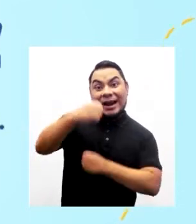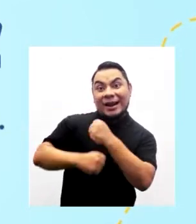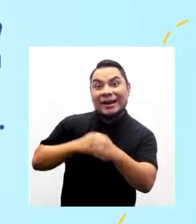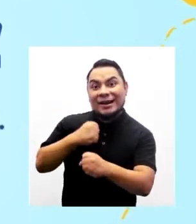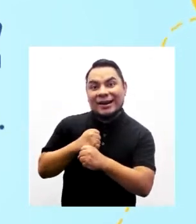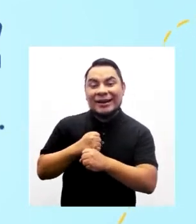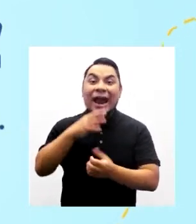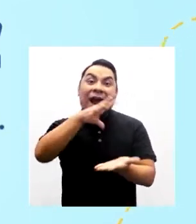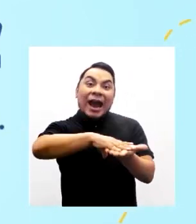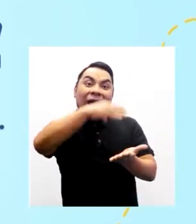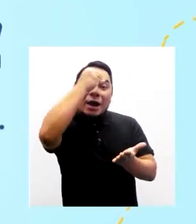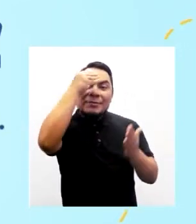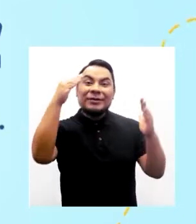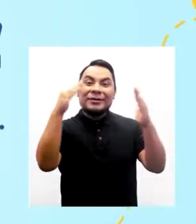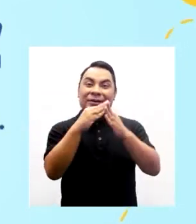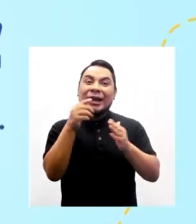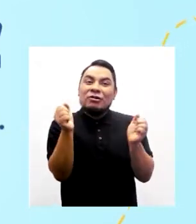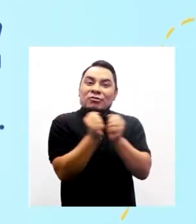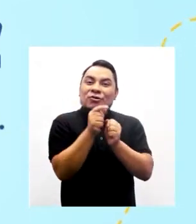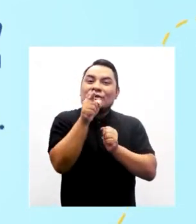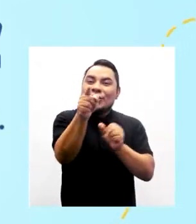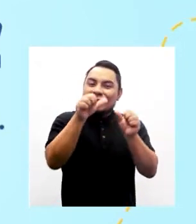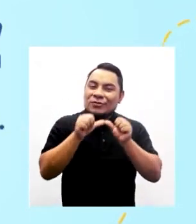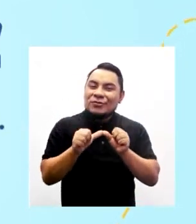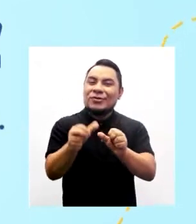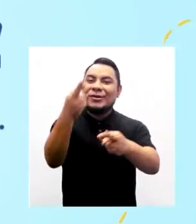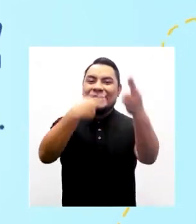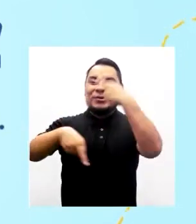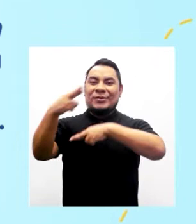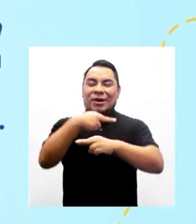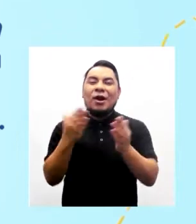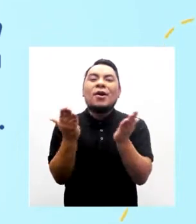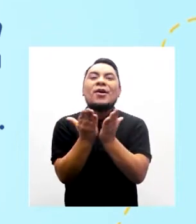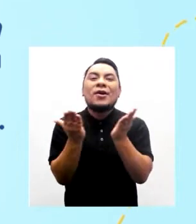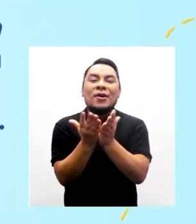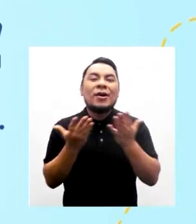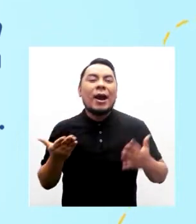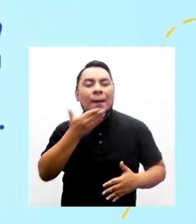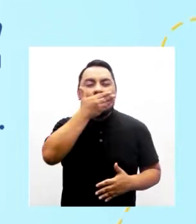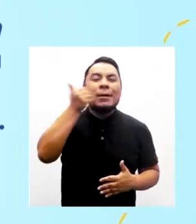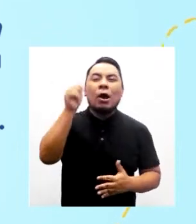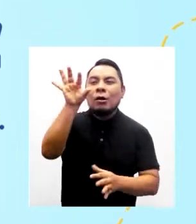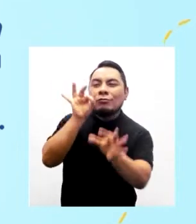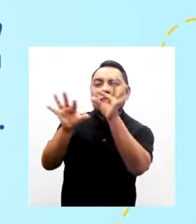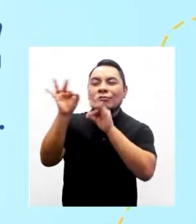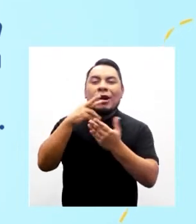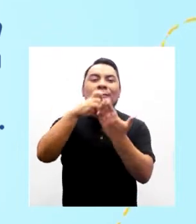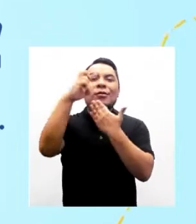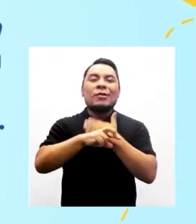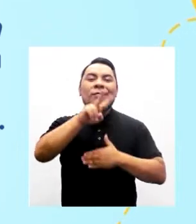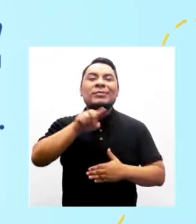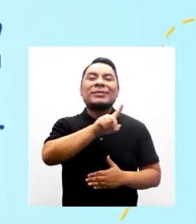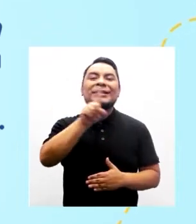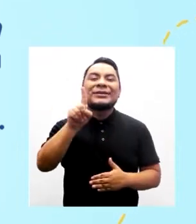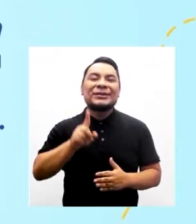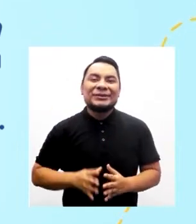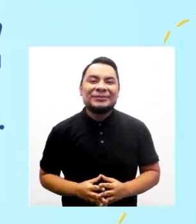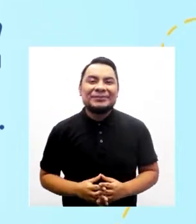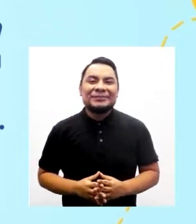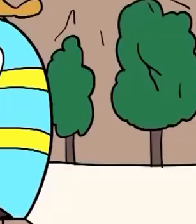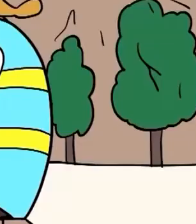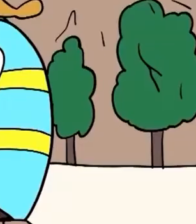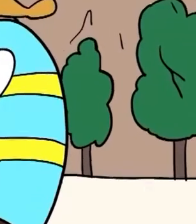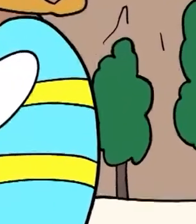Este año, Aprendo en Casa te sigue acompañando en tu retorno al cole con los mejores programas del